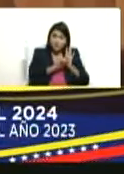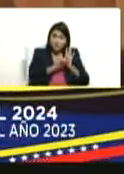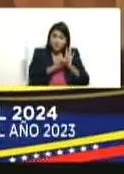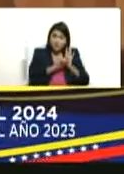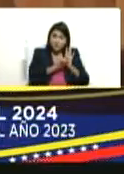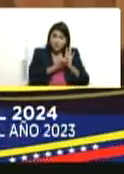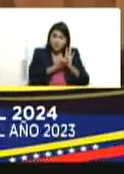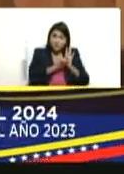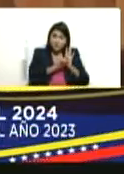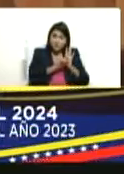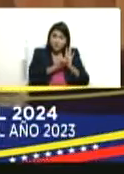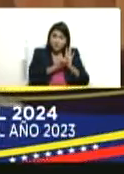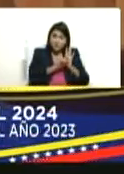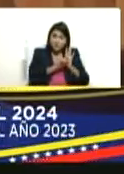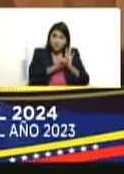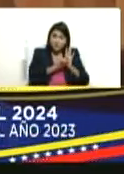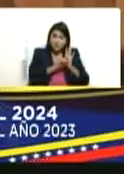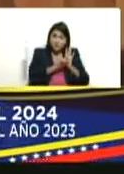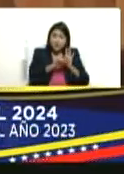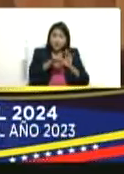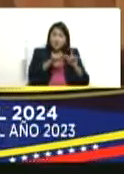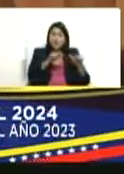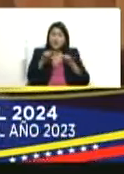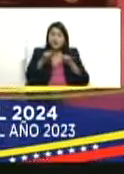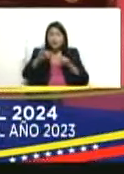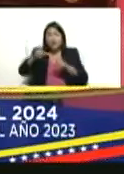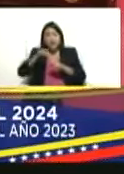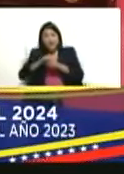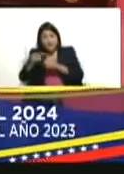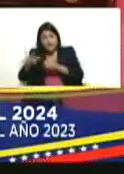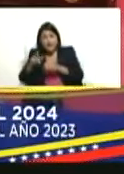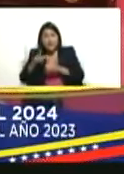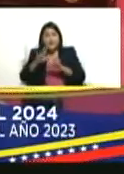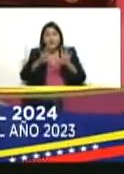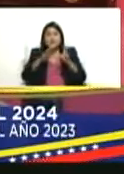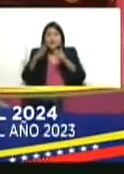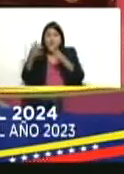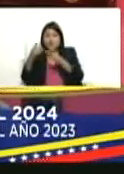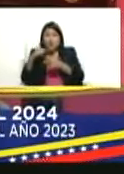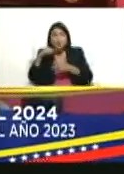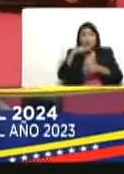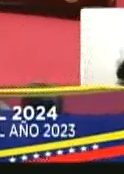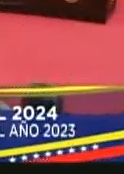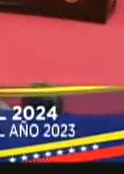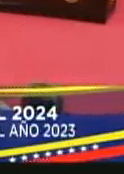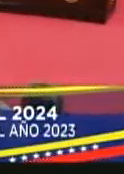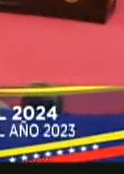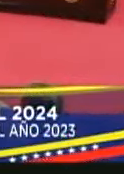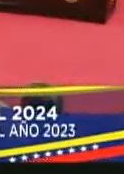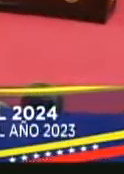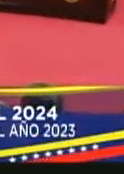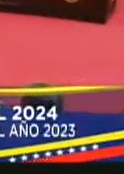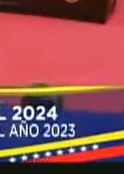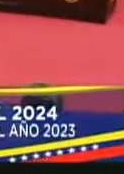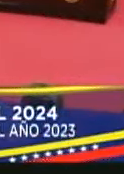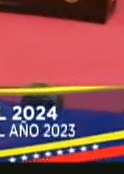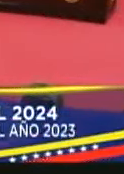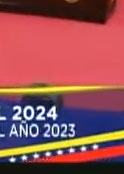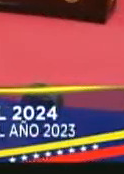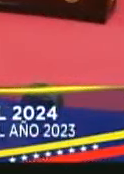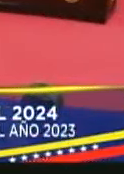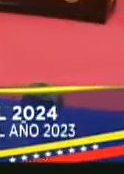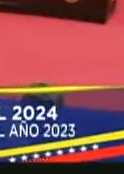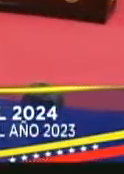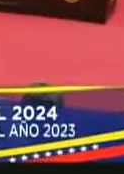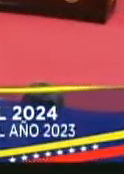Eso estaba, Jorge, ya en el documento del 17 de octubre. Se cita, cita, ya el 17 de octubre